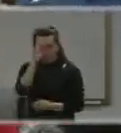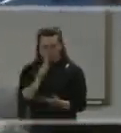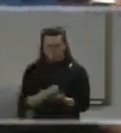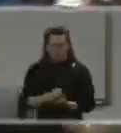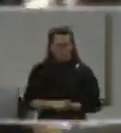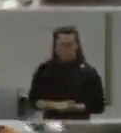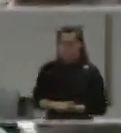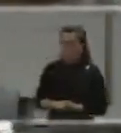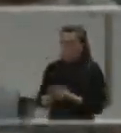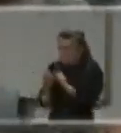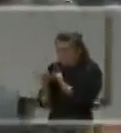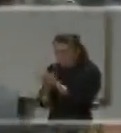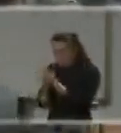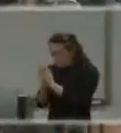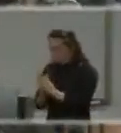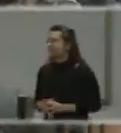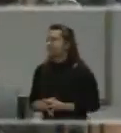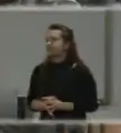Una así breve.